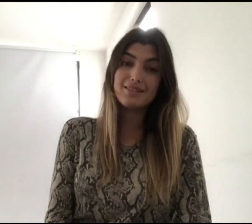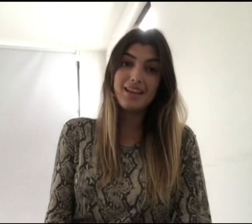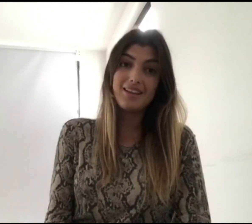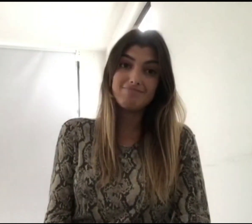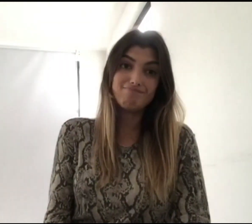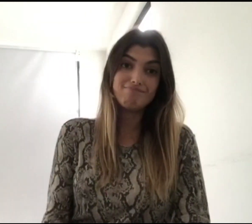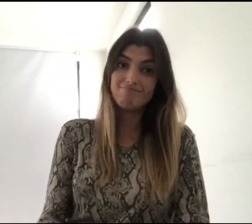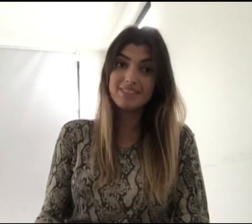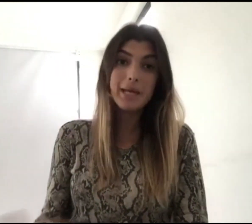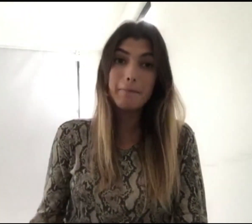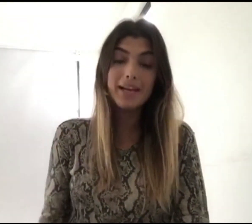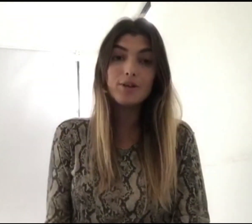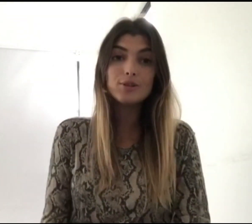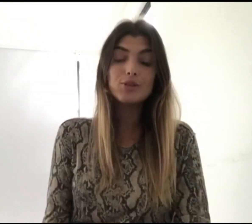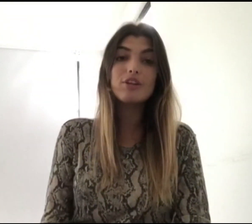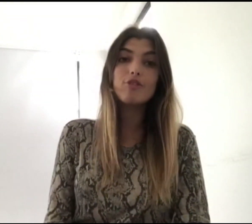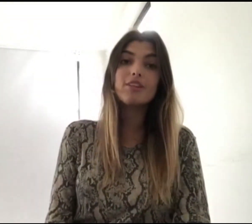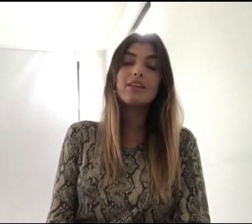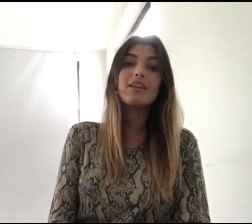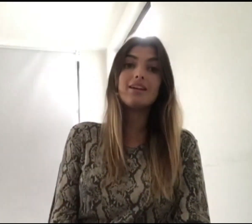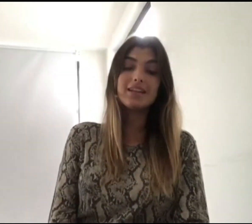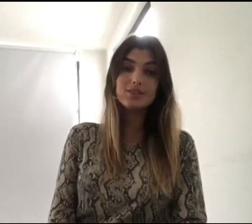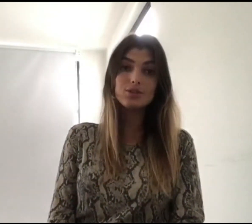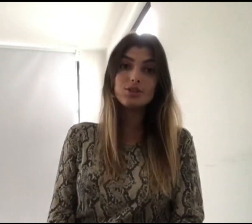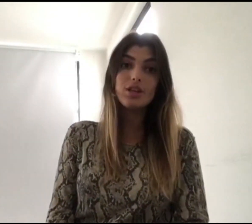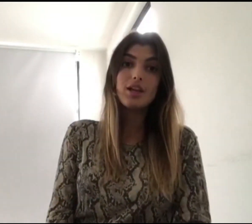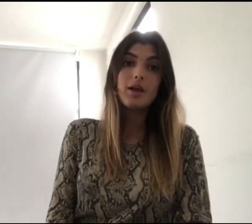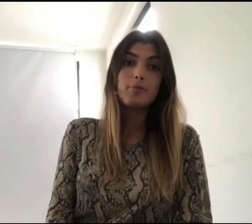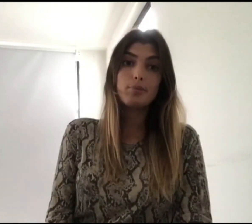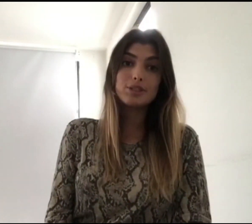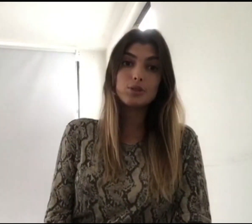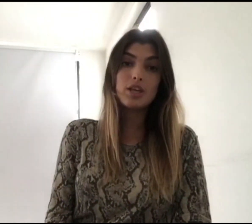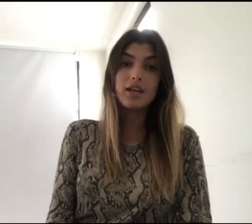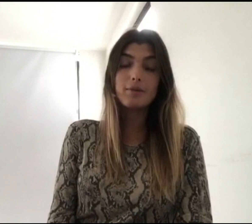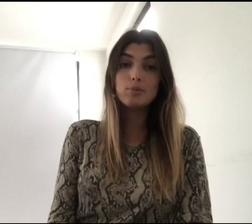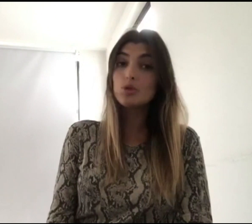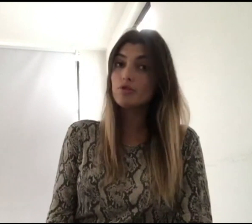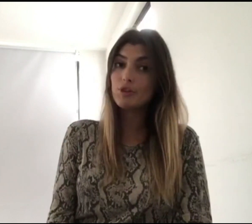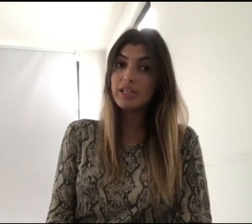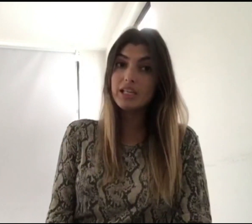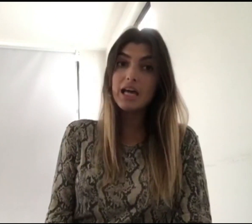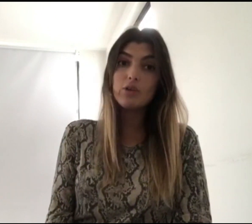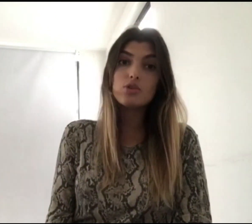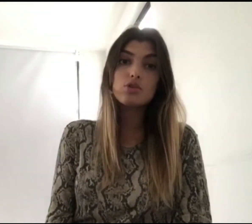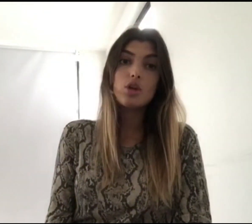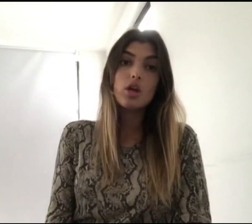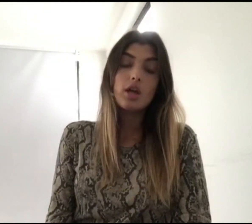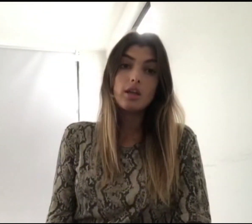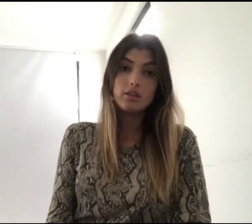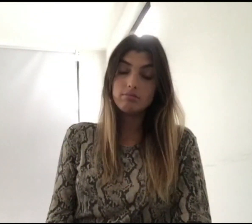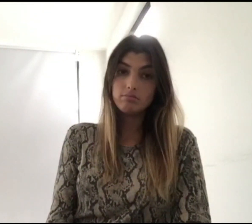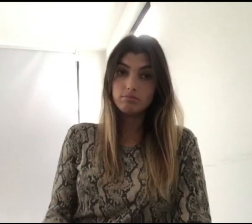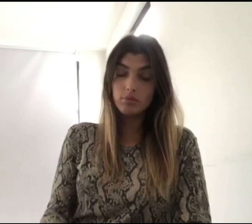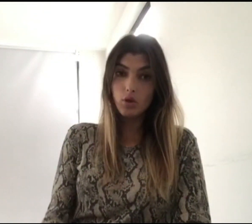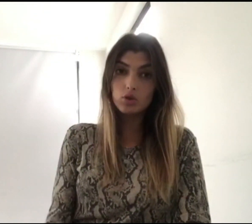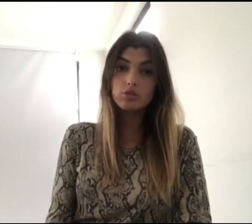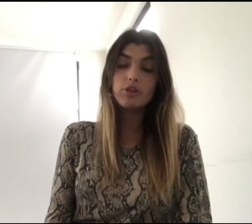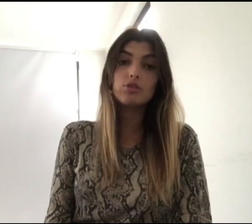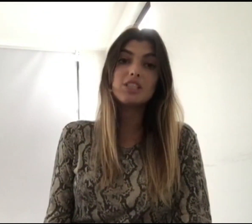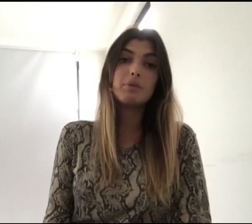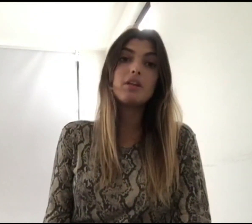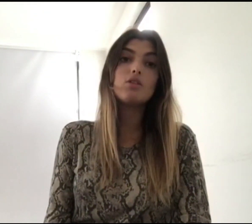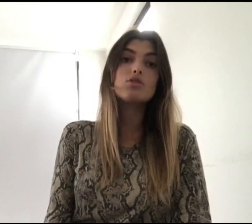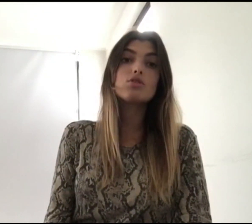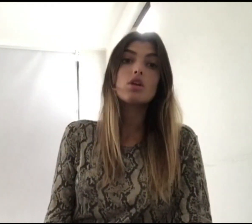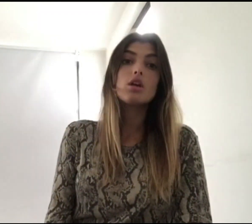personas sin empleo, sin una fuente de ingresos, puesto que muchos fueron liquidados, otros